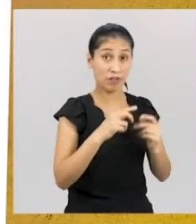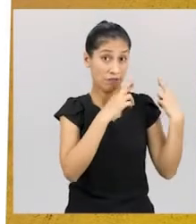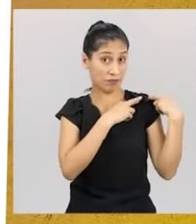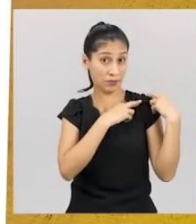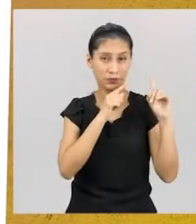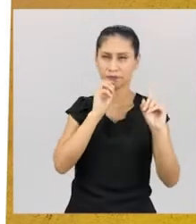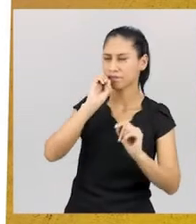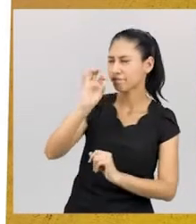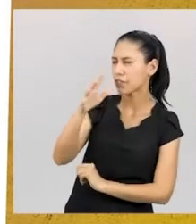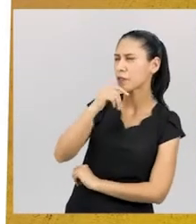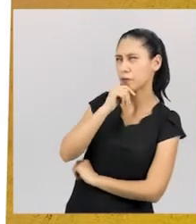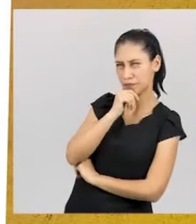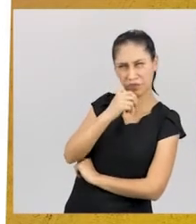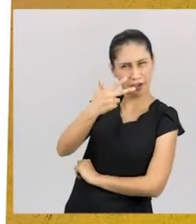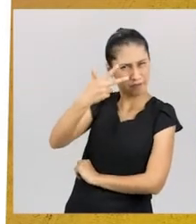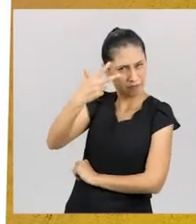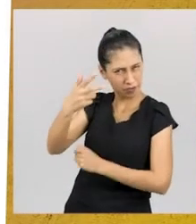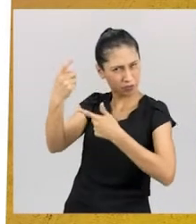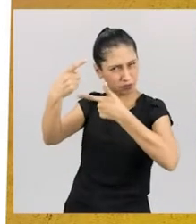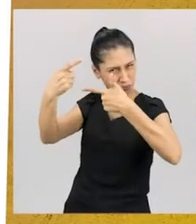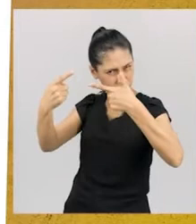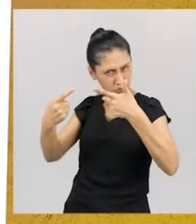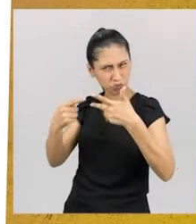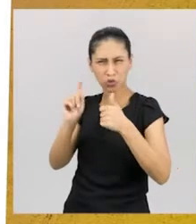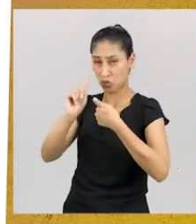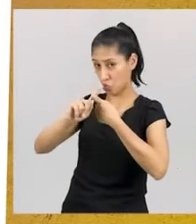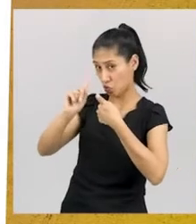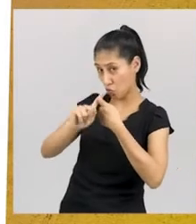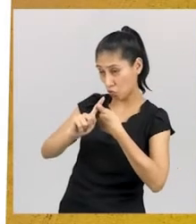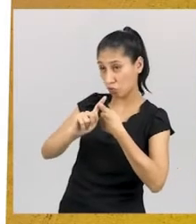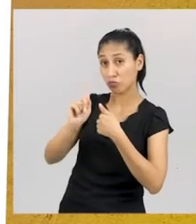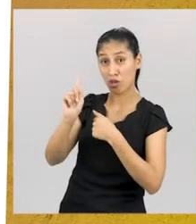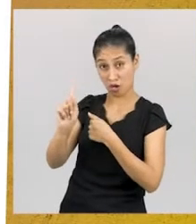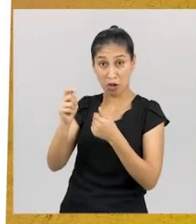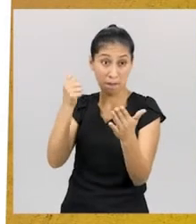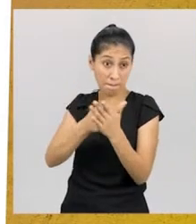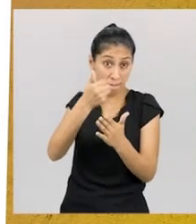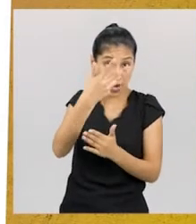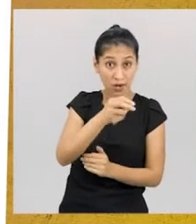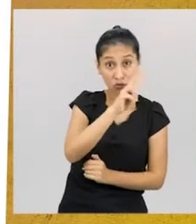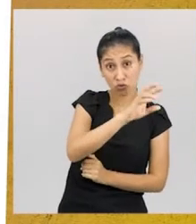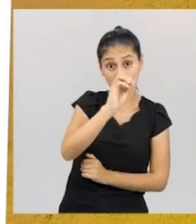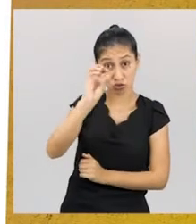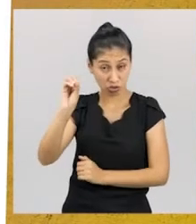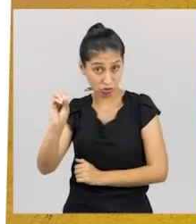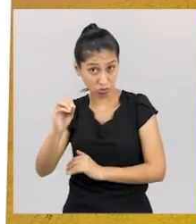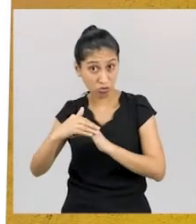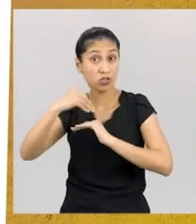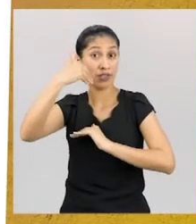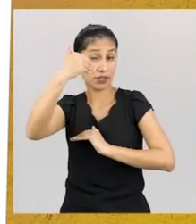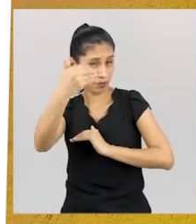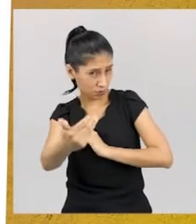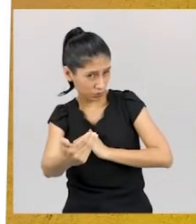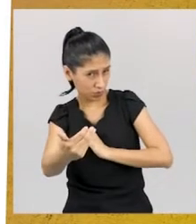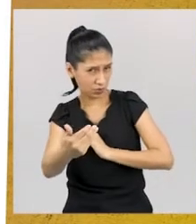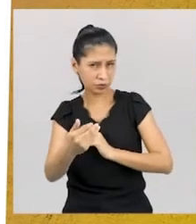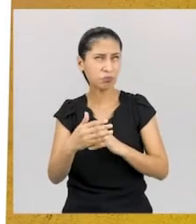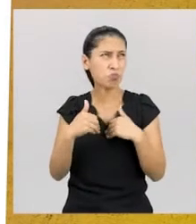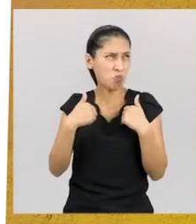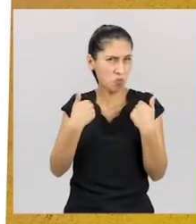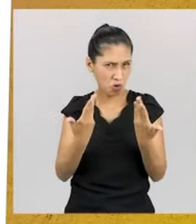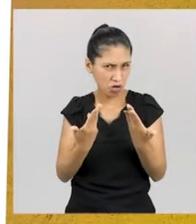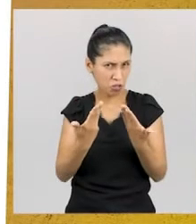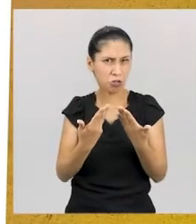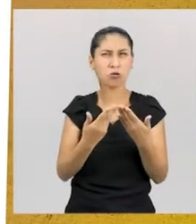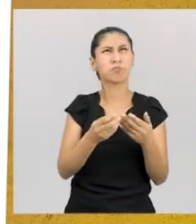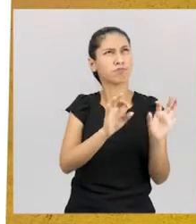La encargada le manifestó que hay 3 formas de hacerlo. La primera consiste en pagar 200 soles ahora y lo restante de la deuda se